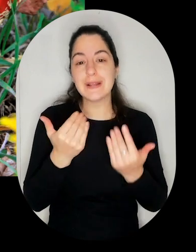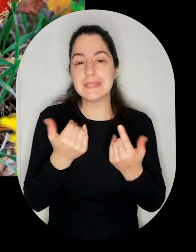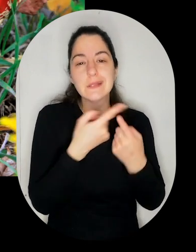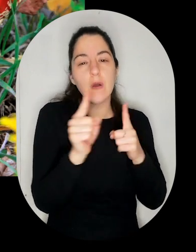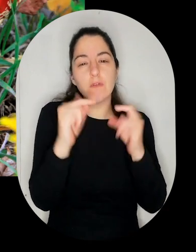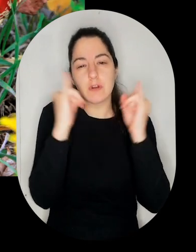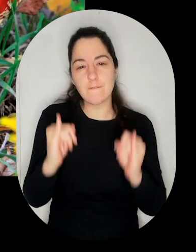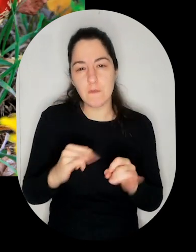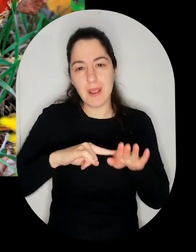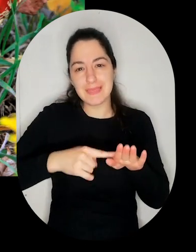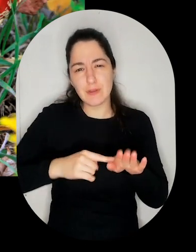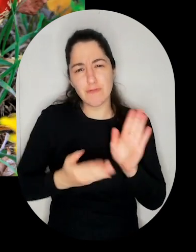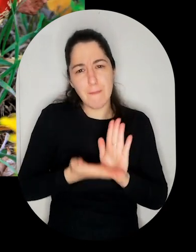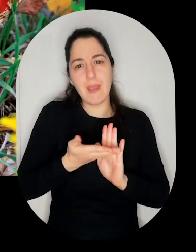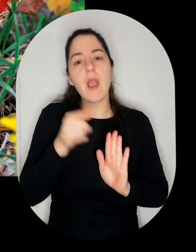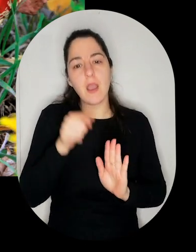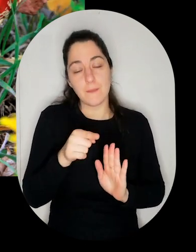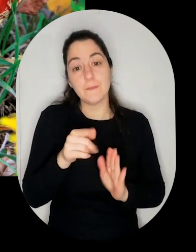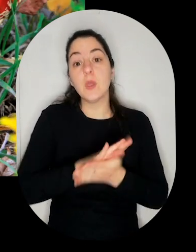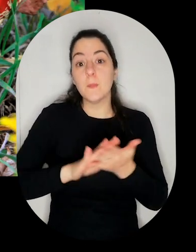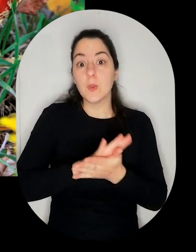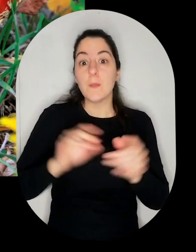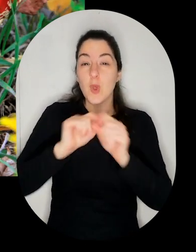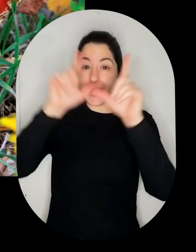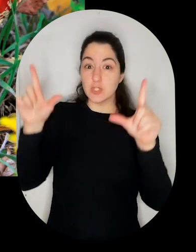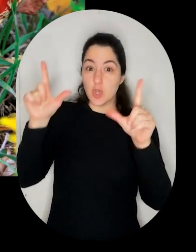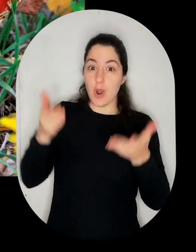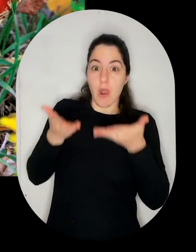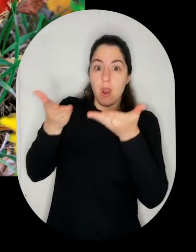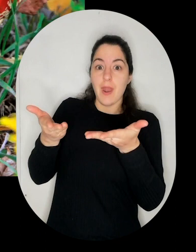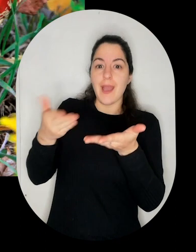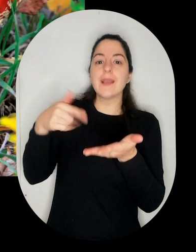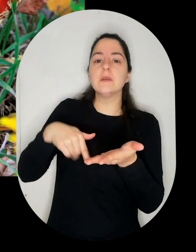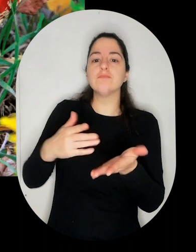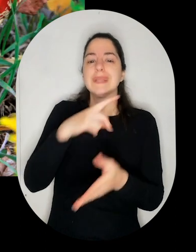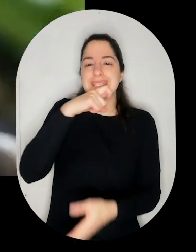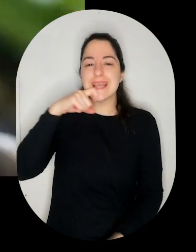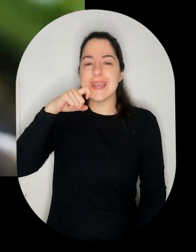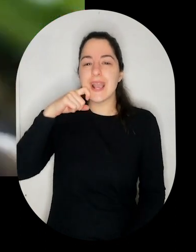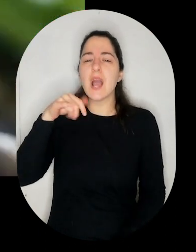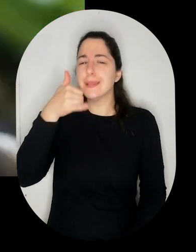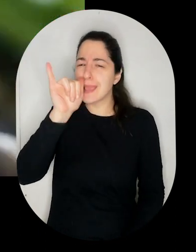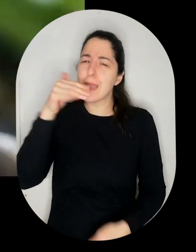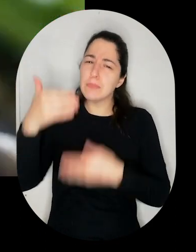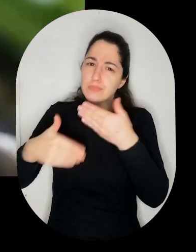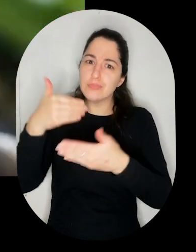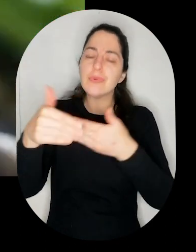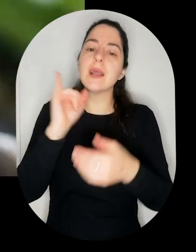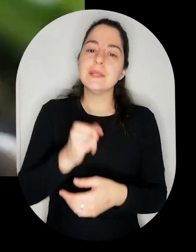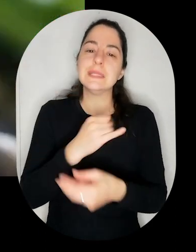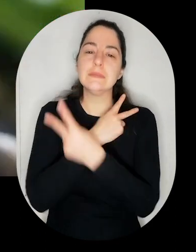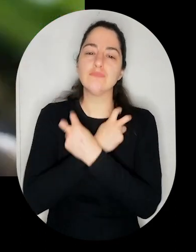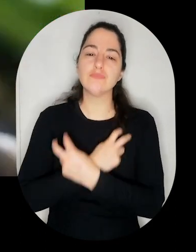muscaria. ¿Ya? Entonces, incluso seca, expuesta al sol un buen tiempo, para poder asegurarnos.